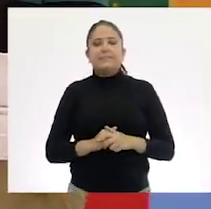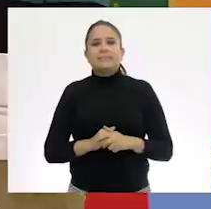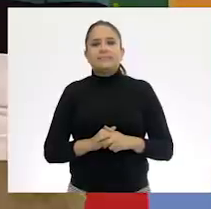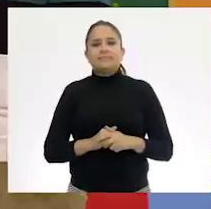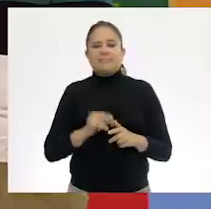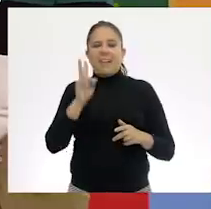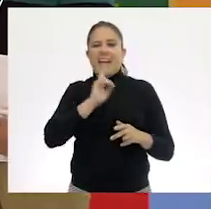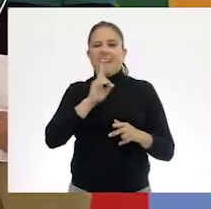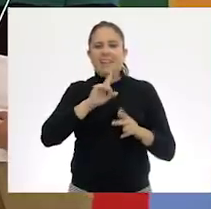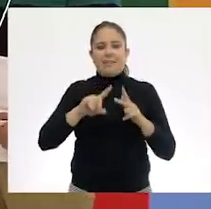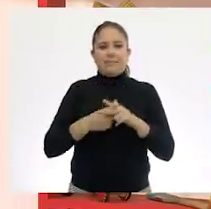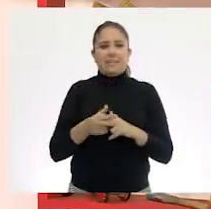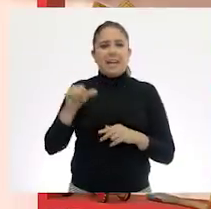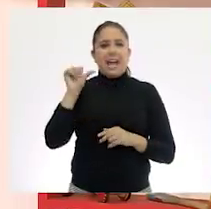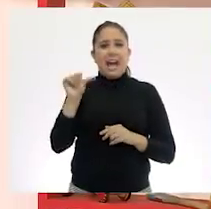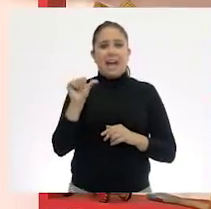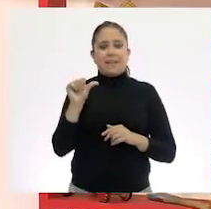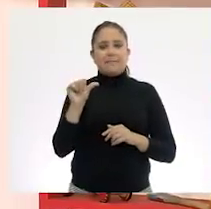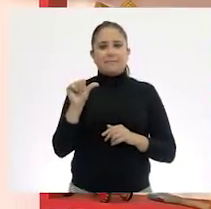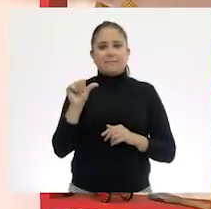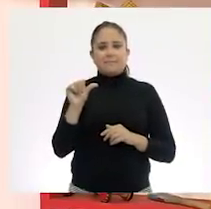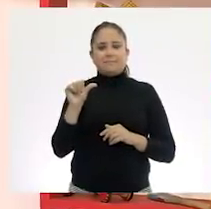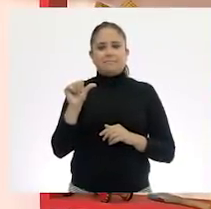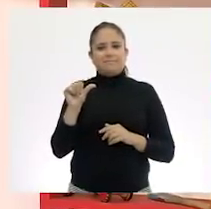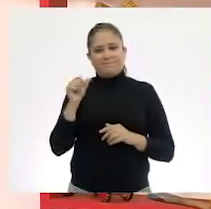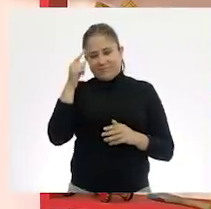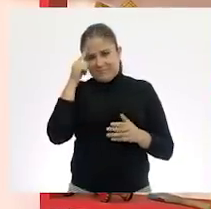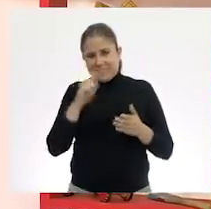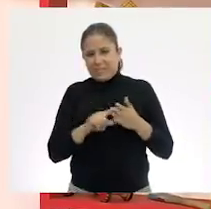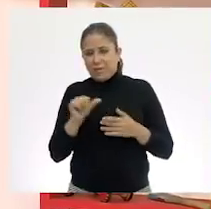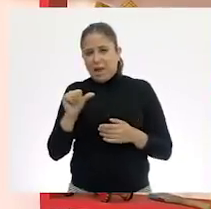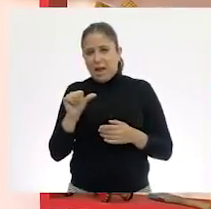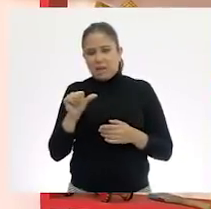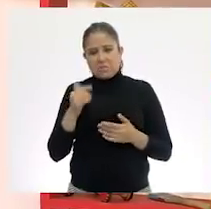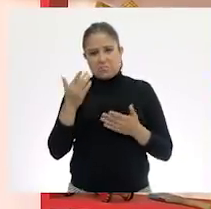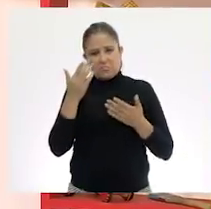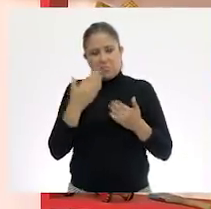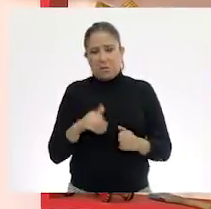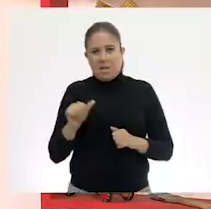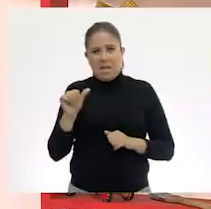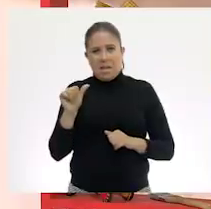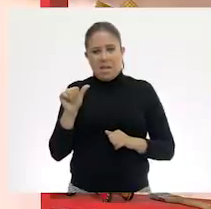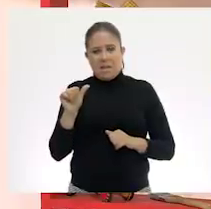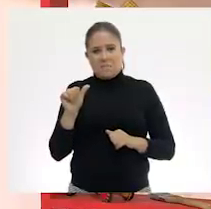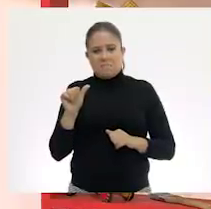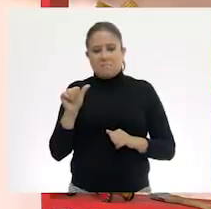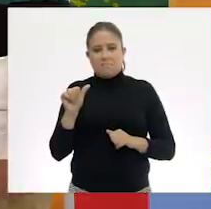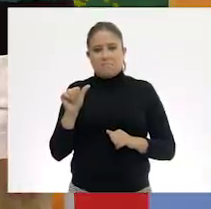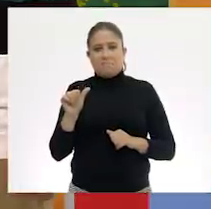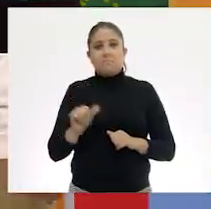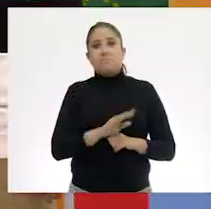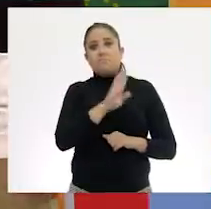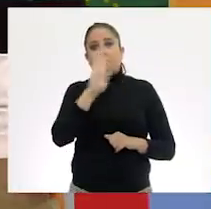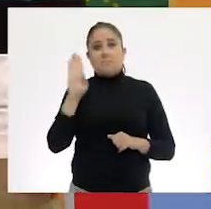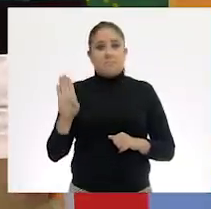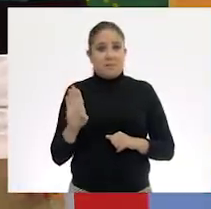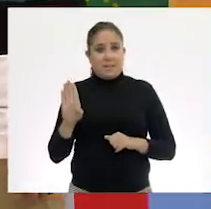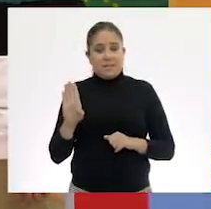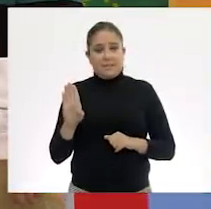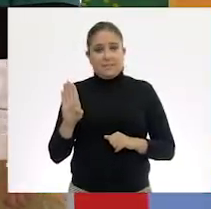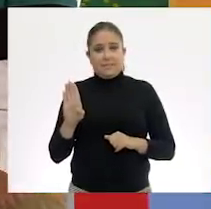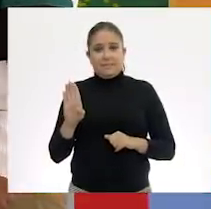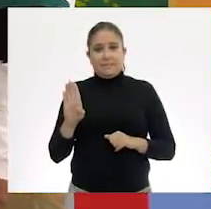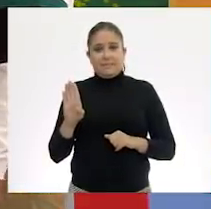vamos a comenzar. A, pues creo que no encontramos ningún elemento con A, ¿verdad? No. Después sigue la B.